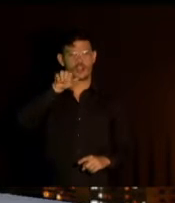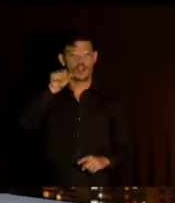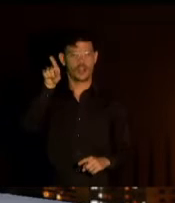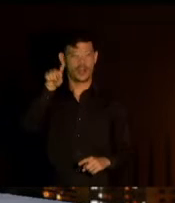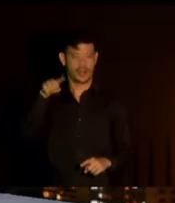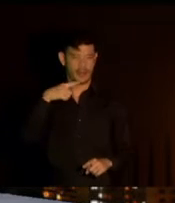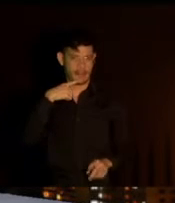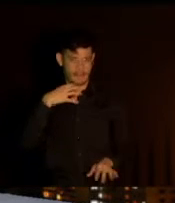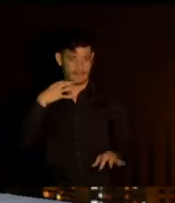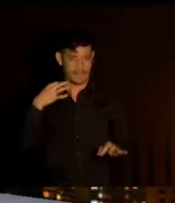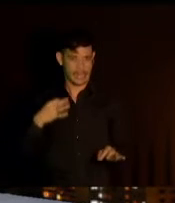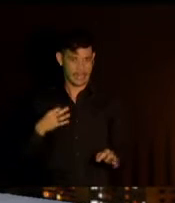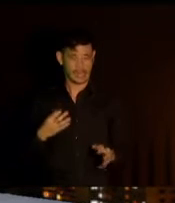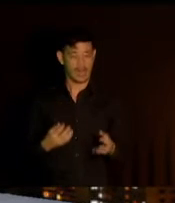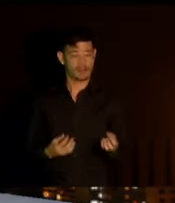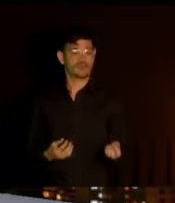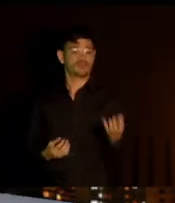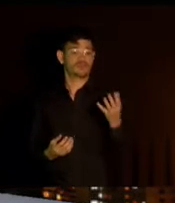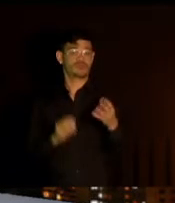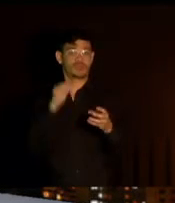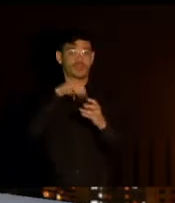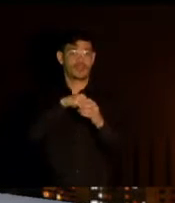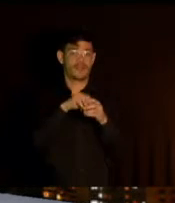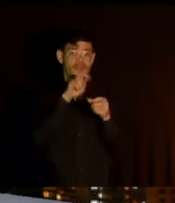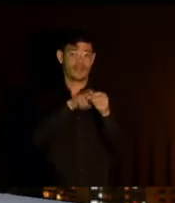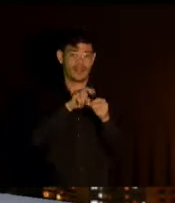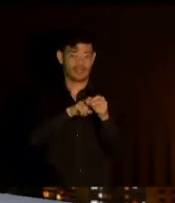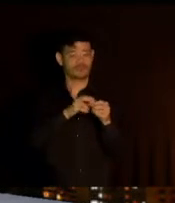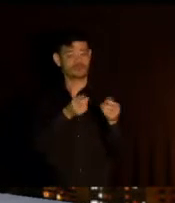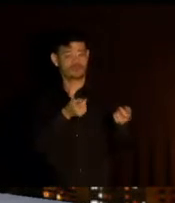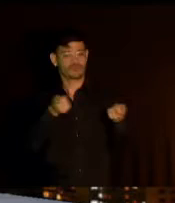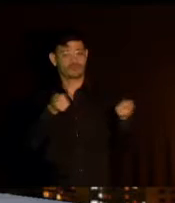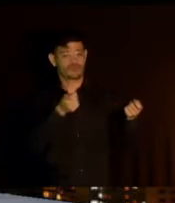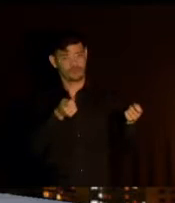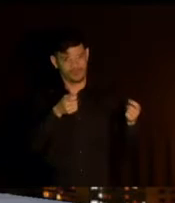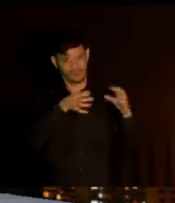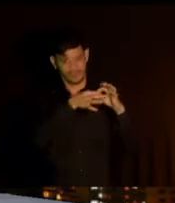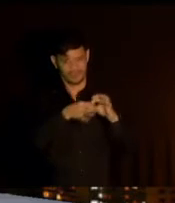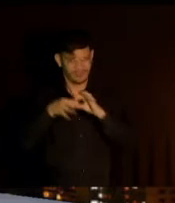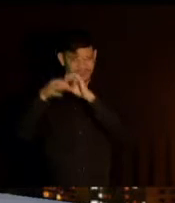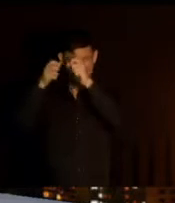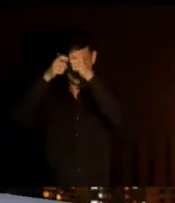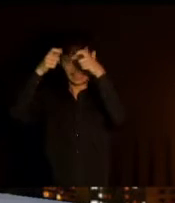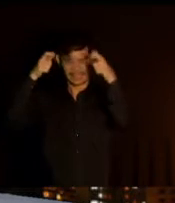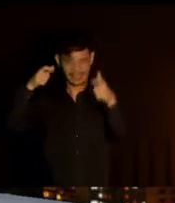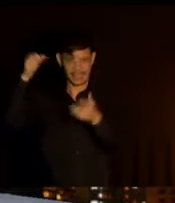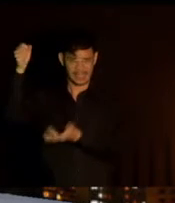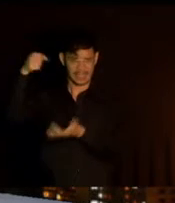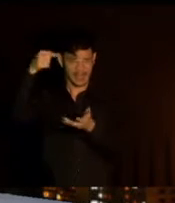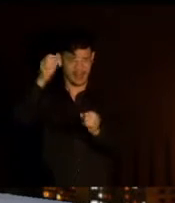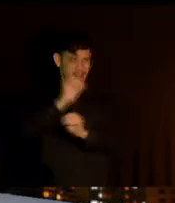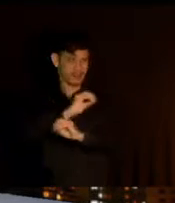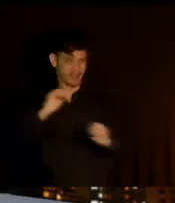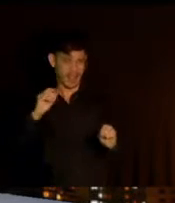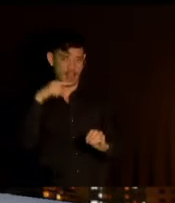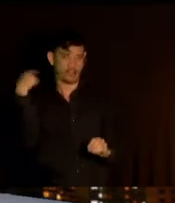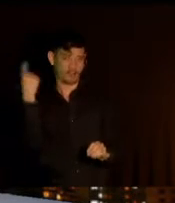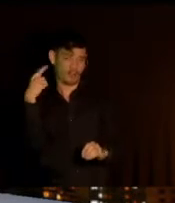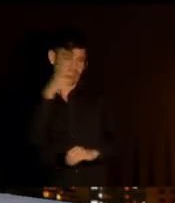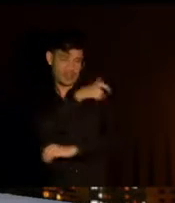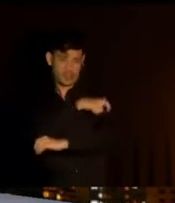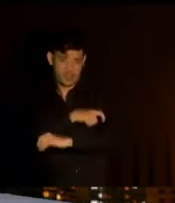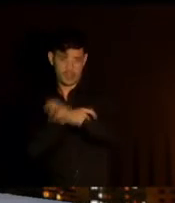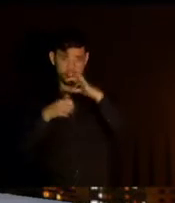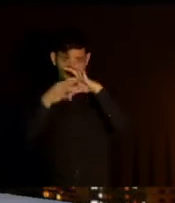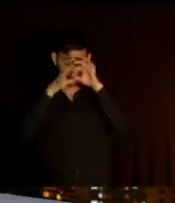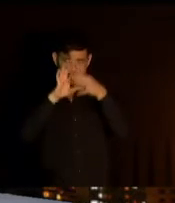gobernanza paralímpica, estas no manejarán recursos estatales y estos recursos se entregarán solo a través del Comité Paralímpico